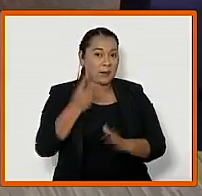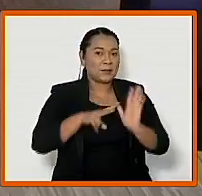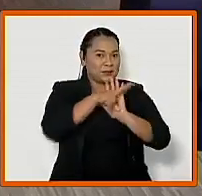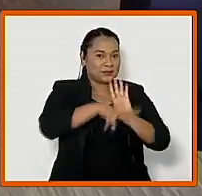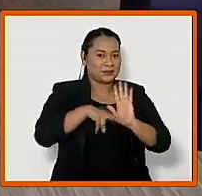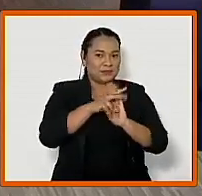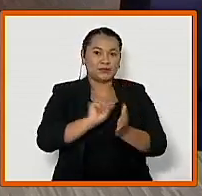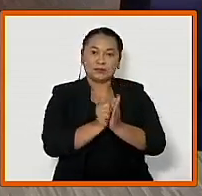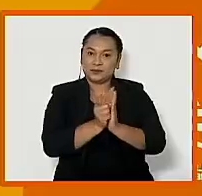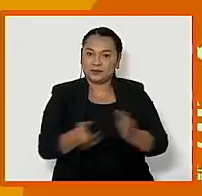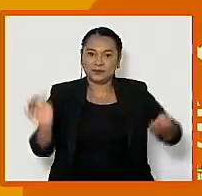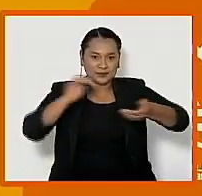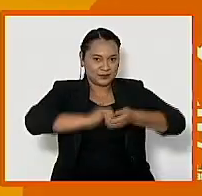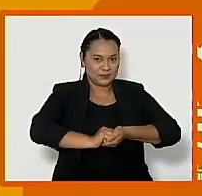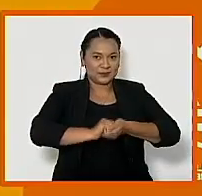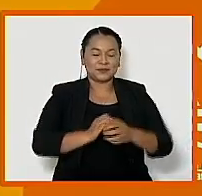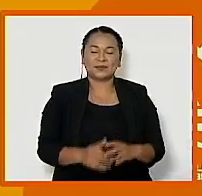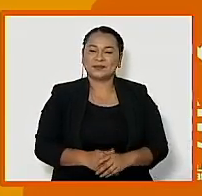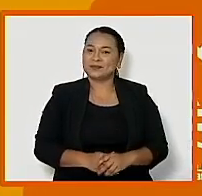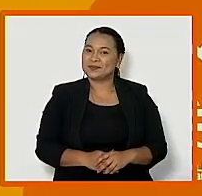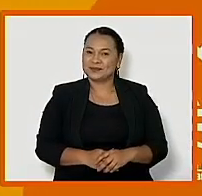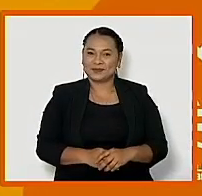Solidario.